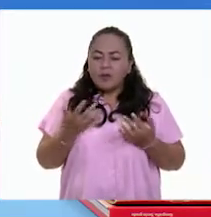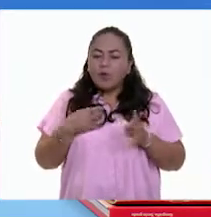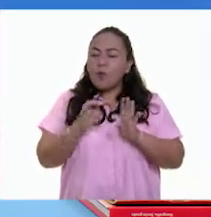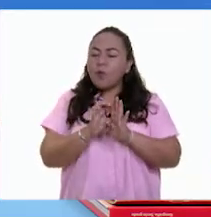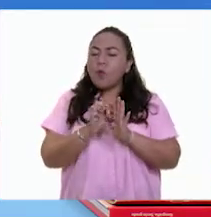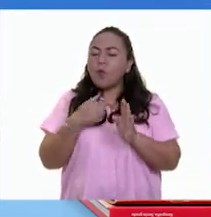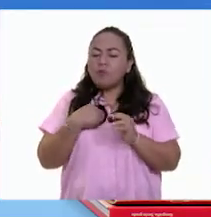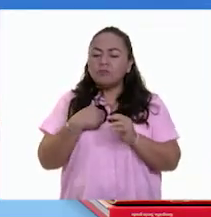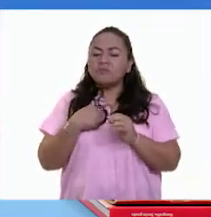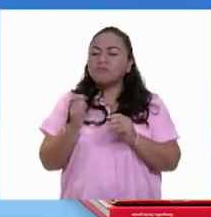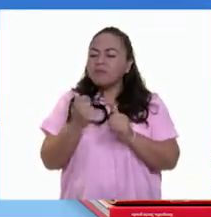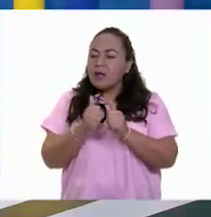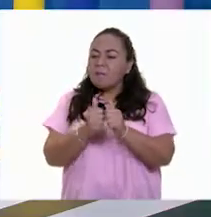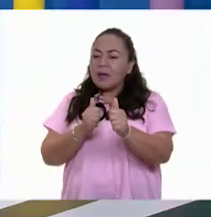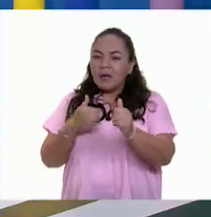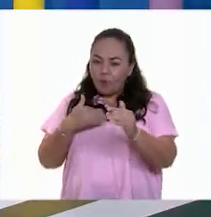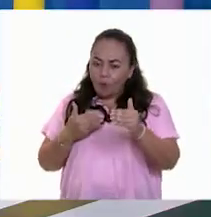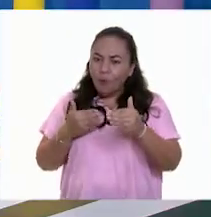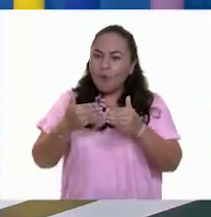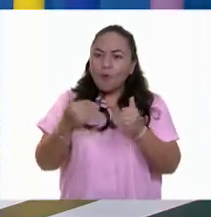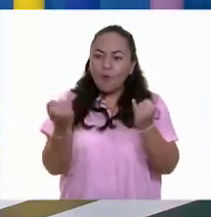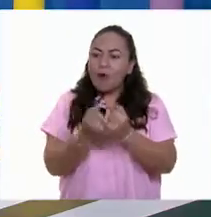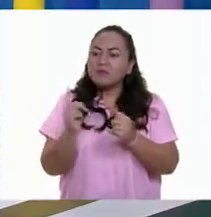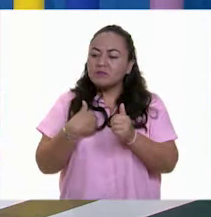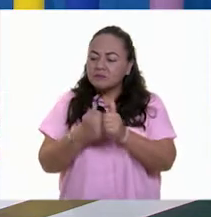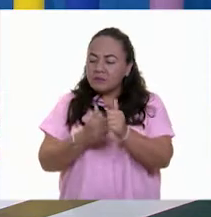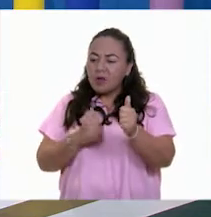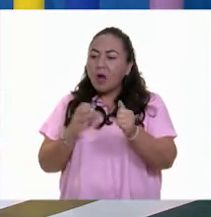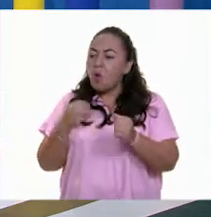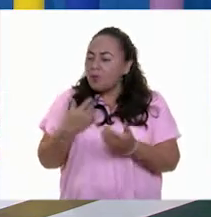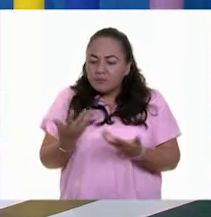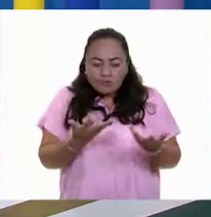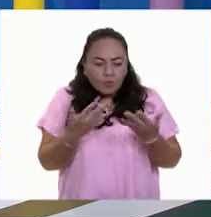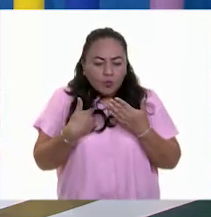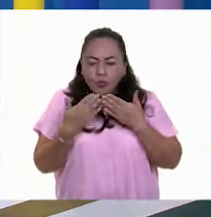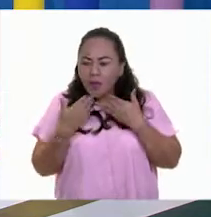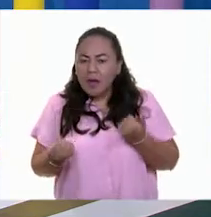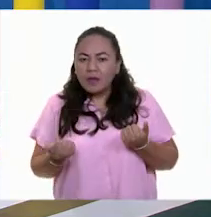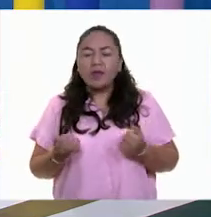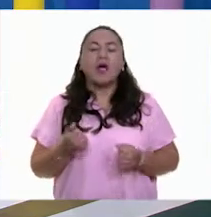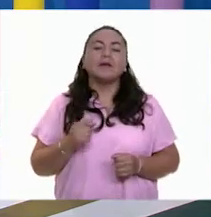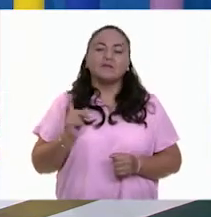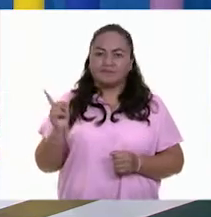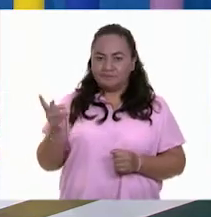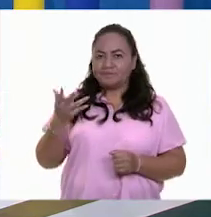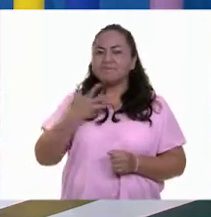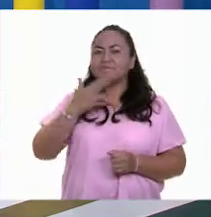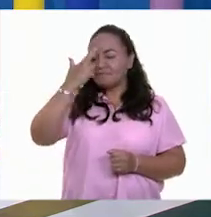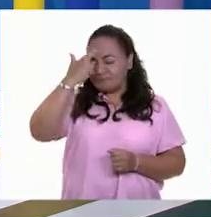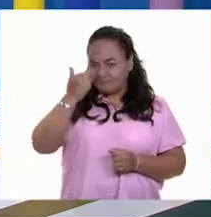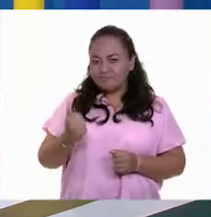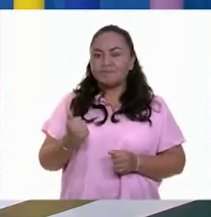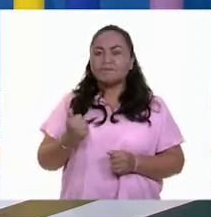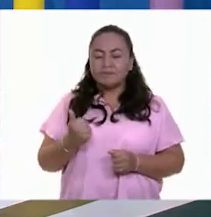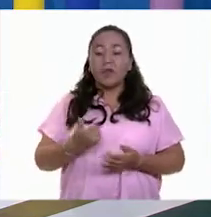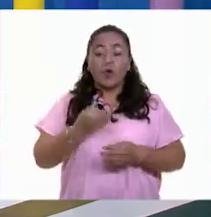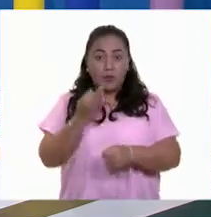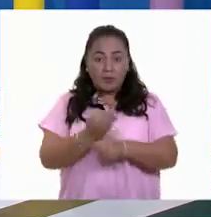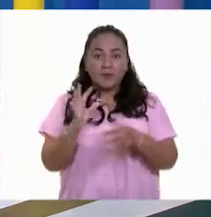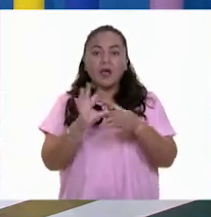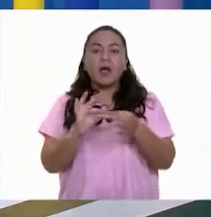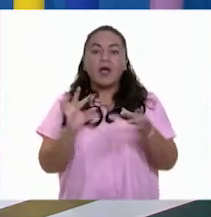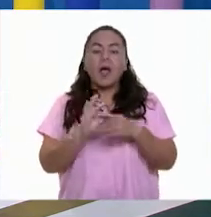evitar los desastres. Así es, muy bien, Raulito, estás en lo correcto. Y en esta ocasión hablaremos de la vulnerabilidad